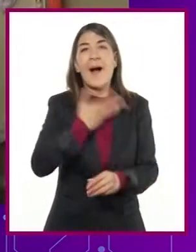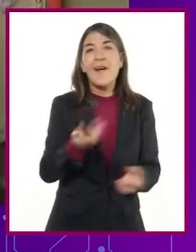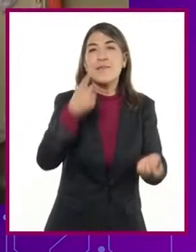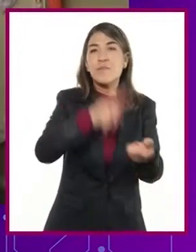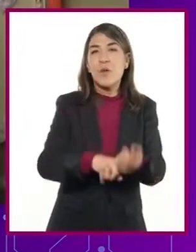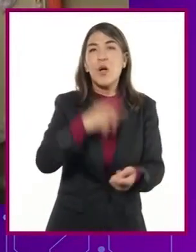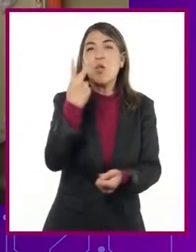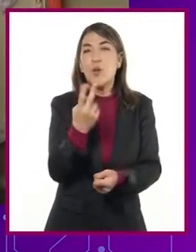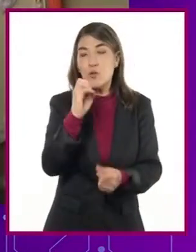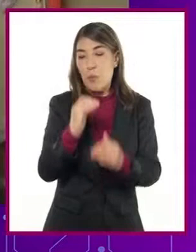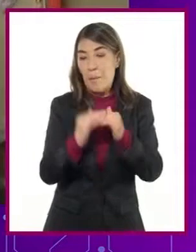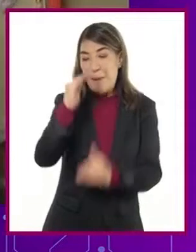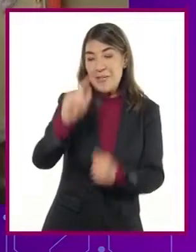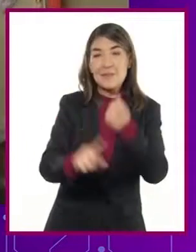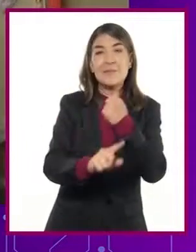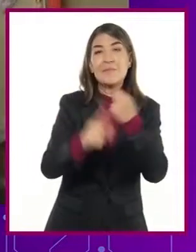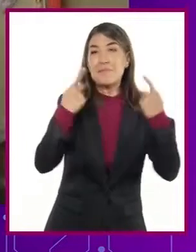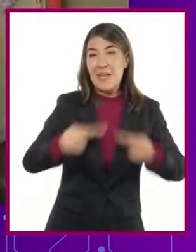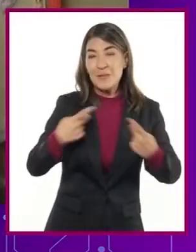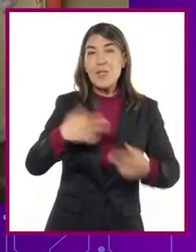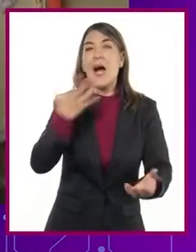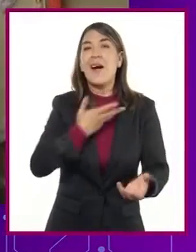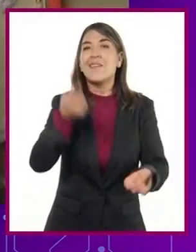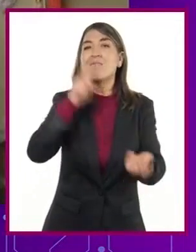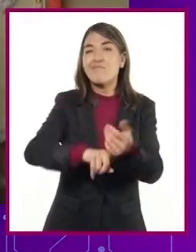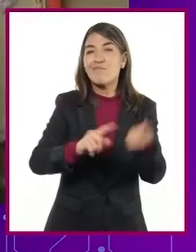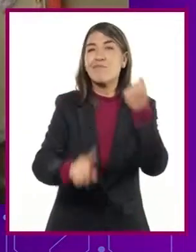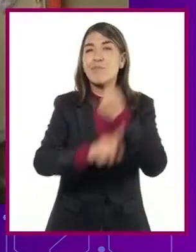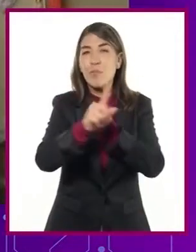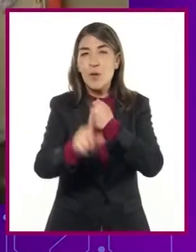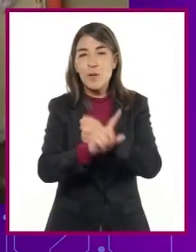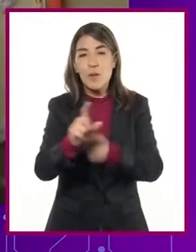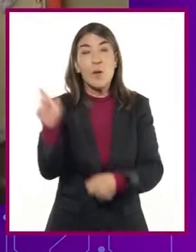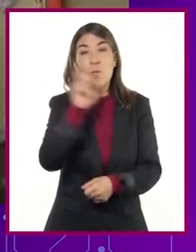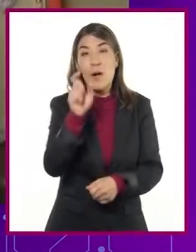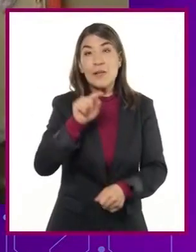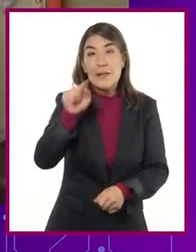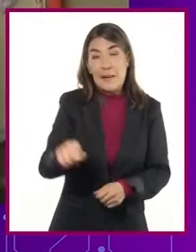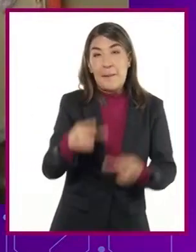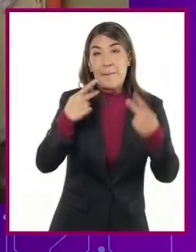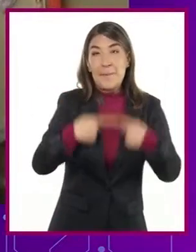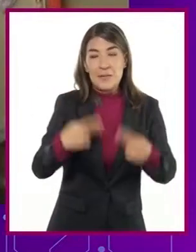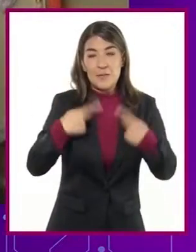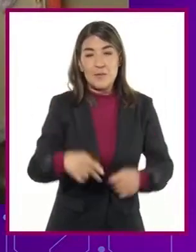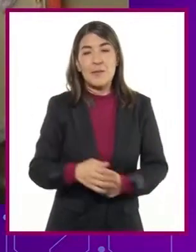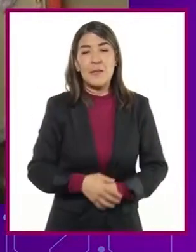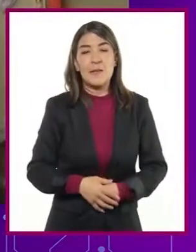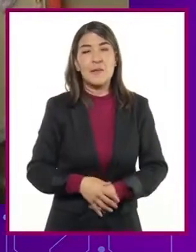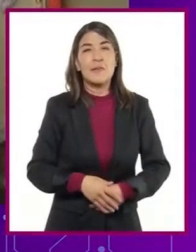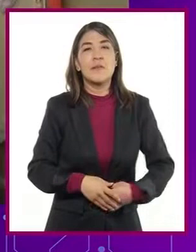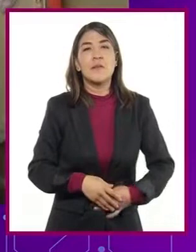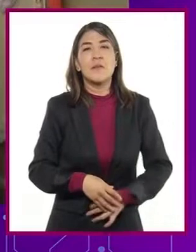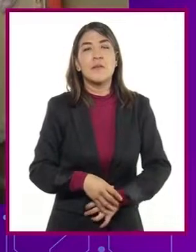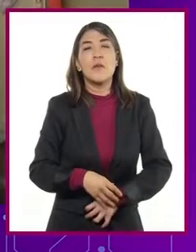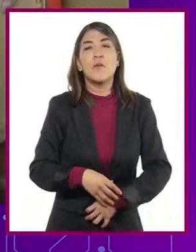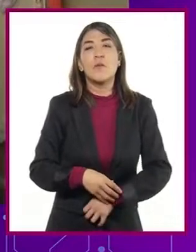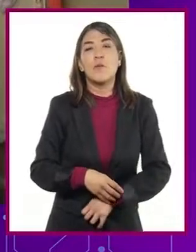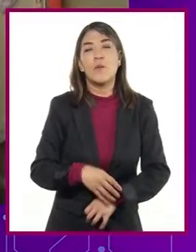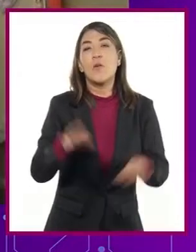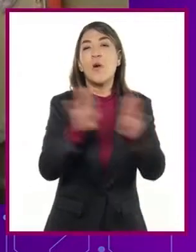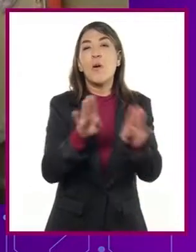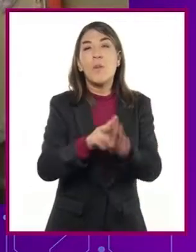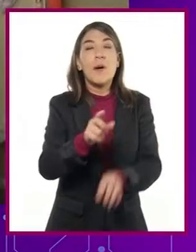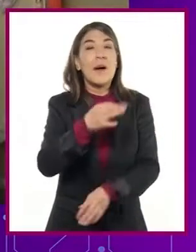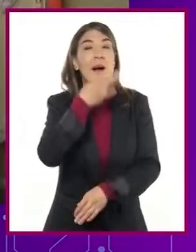personas. En este caso, bueno, en el momento en el que ellos van a emitir una sentencia, tienen